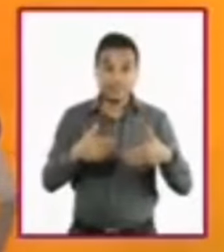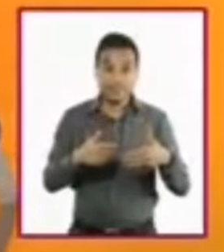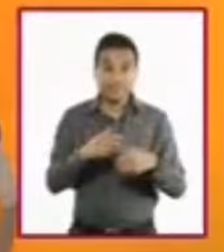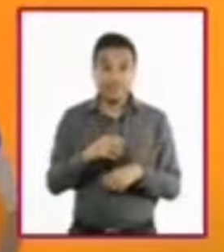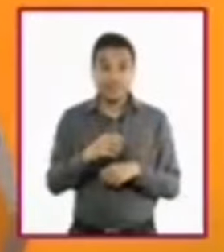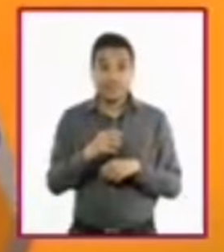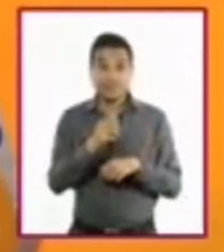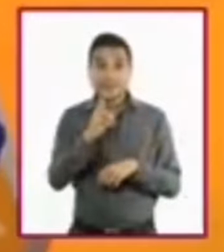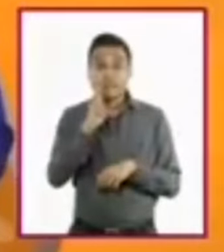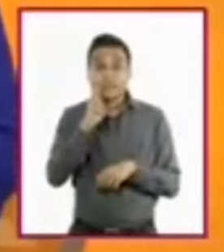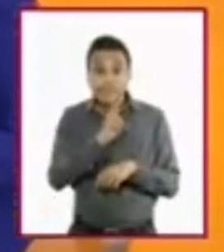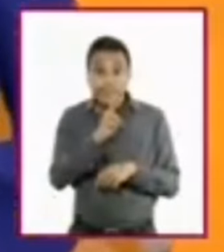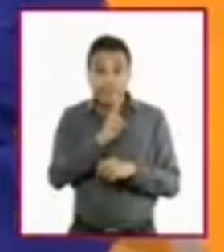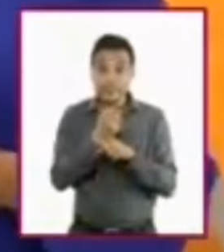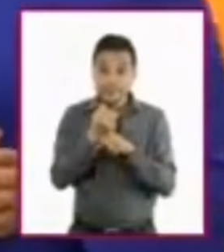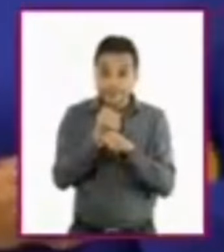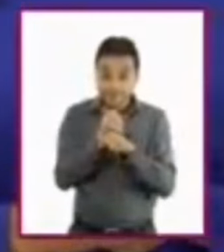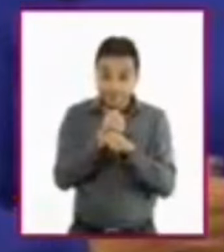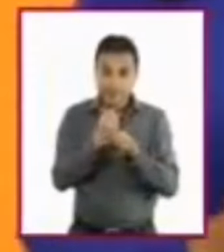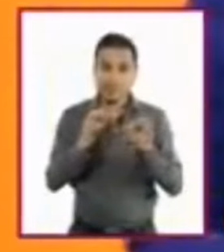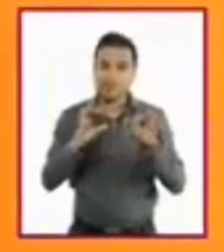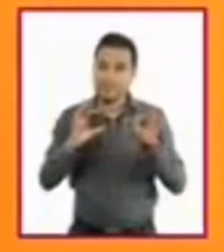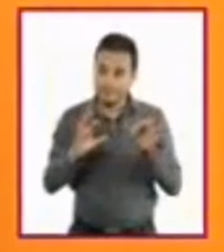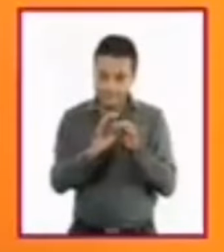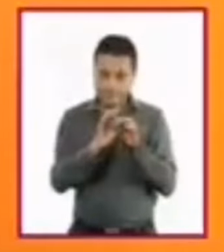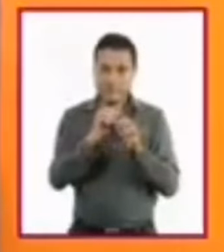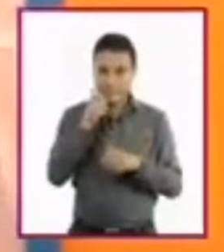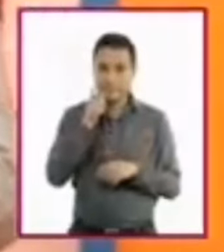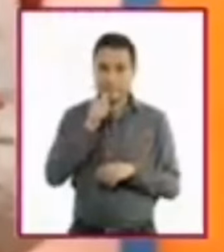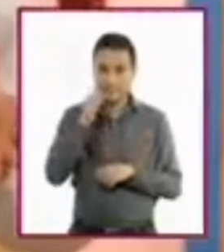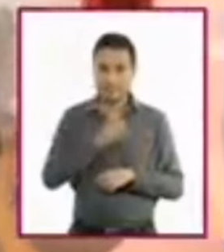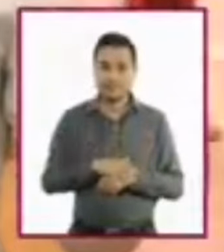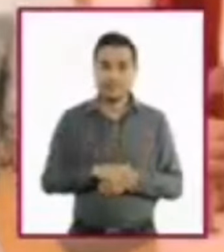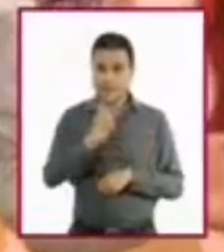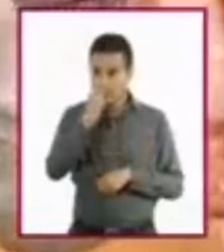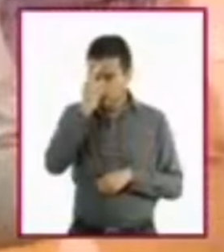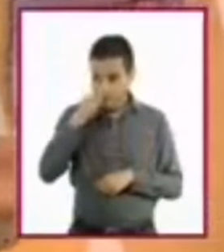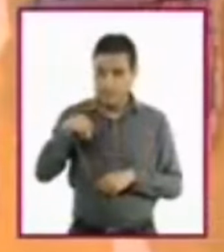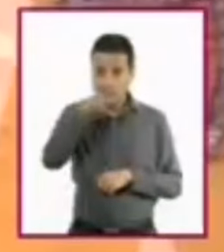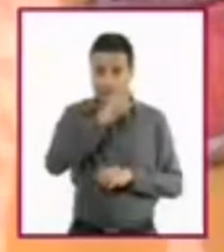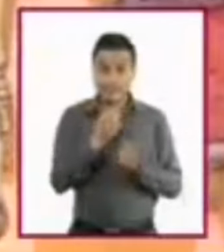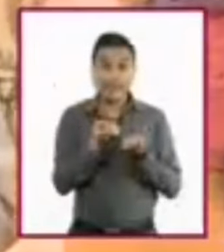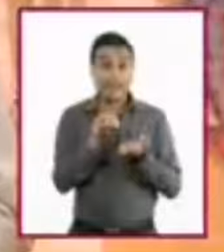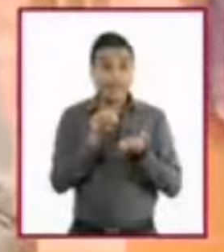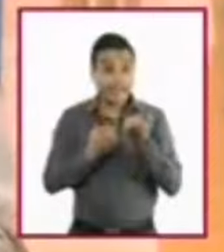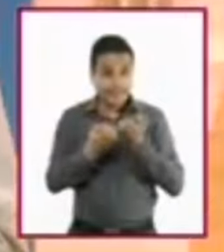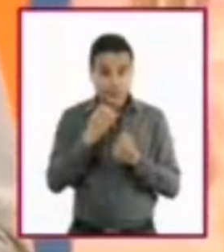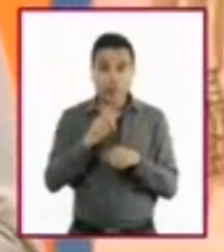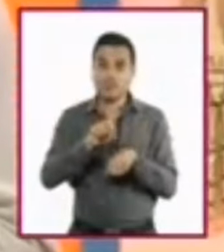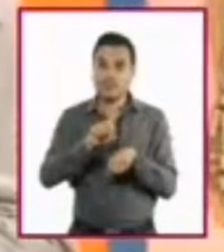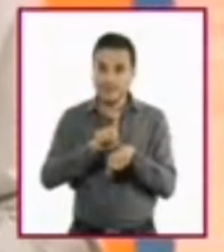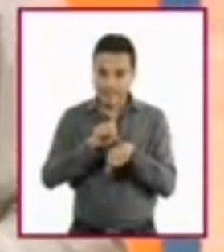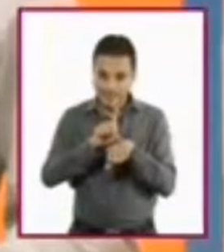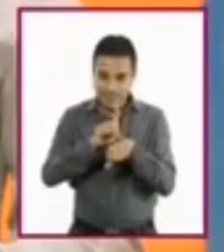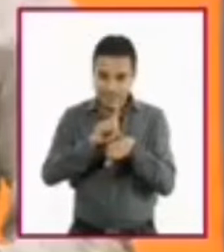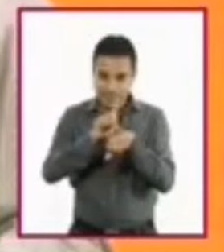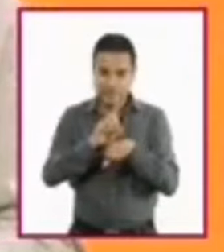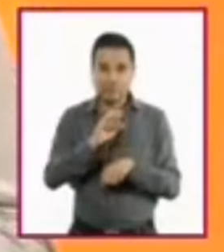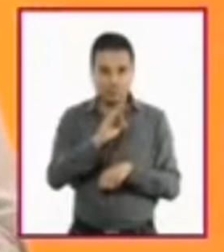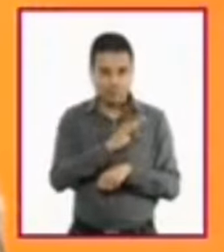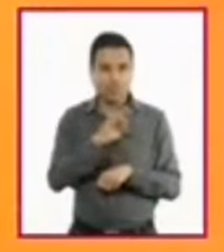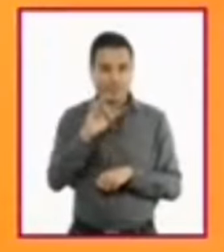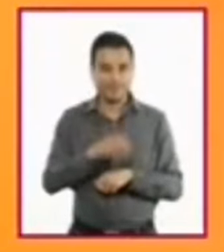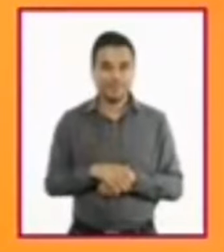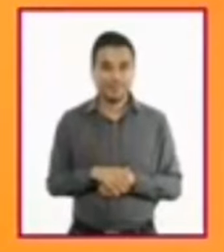estrecha relación con el sistema respiratorio. Recuerden hacer ejercicio diariamente para desarrollar su capacidad pulmonar